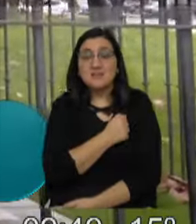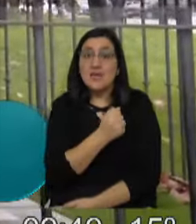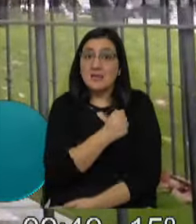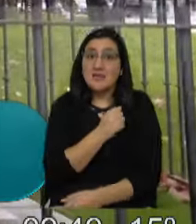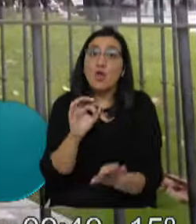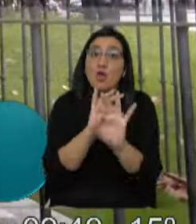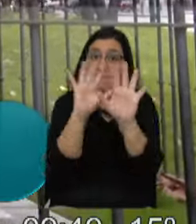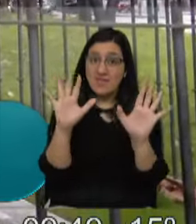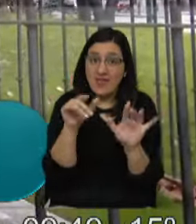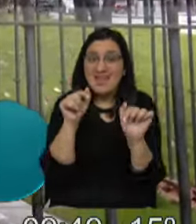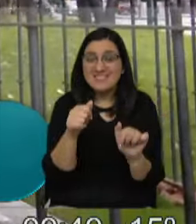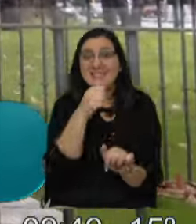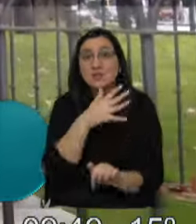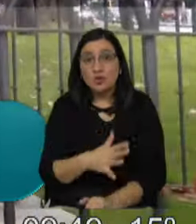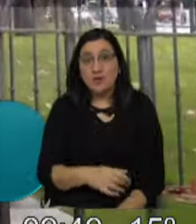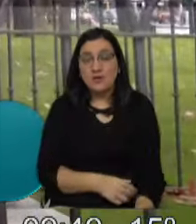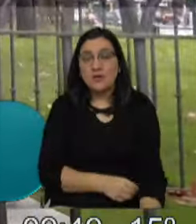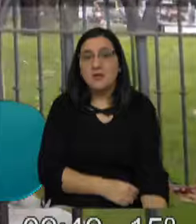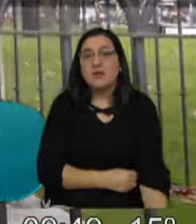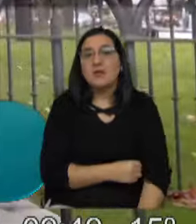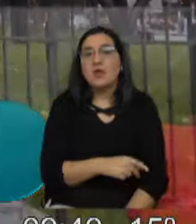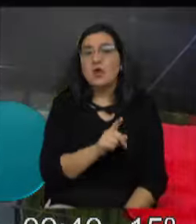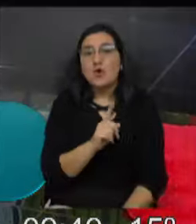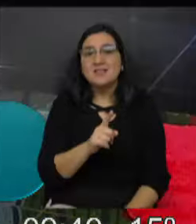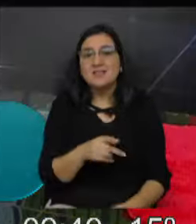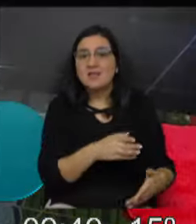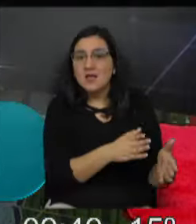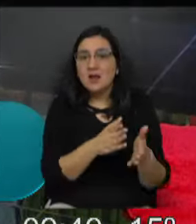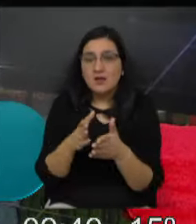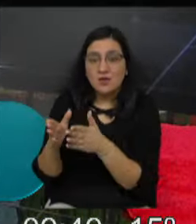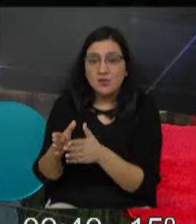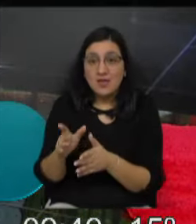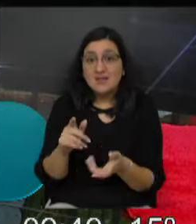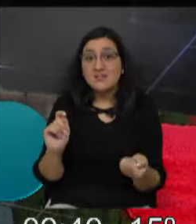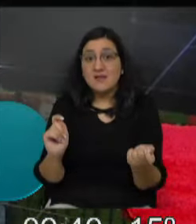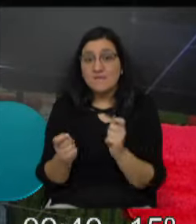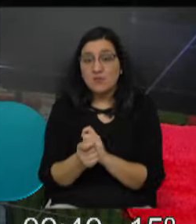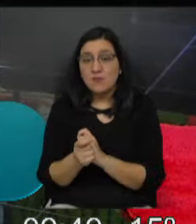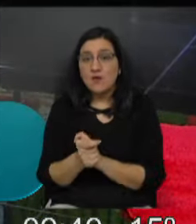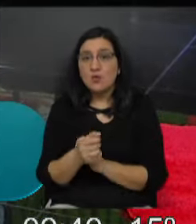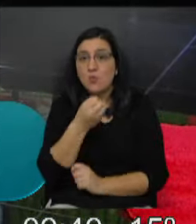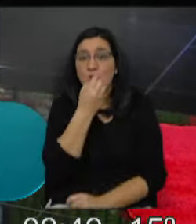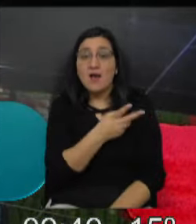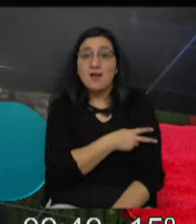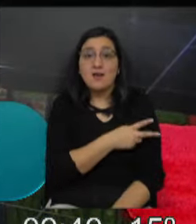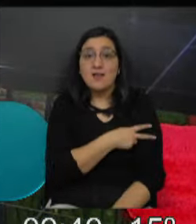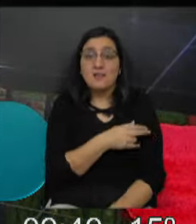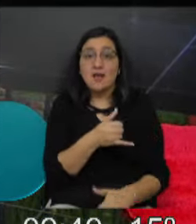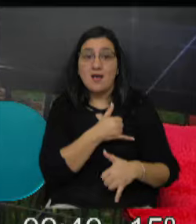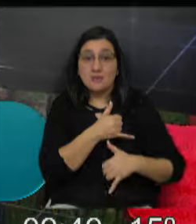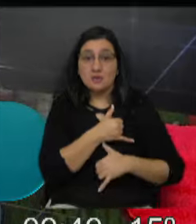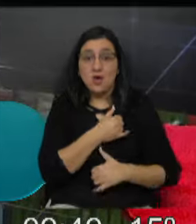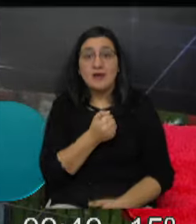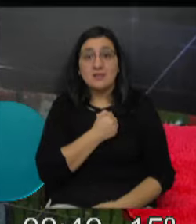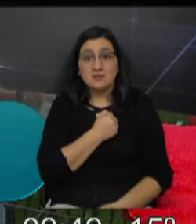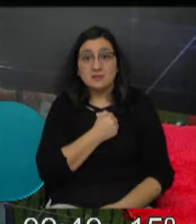lo libera. Esa es la historia de Ancina. Y ahí no se es el recorrido. Ahí que se tiene... transforma en un gran general del ejército de